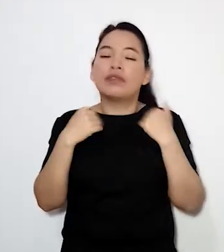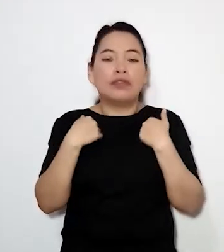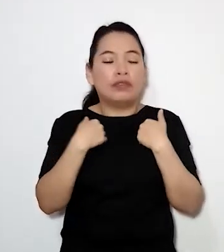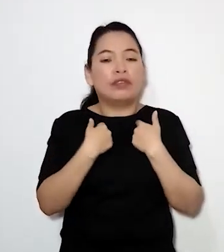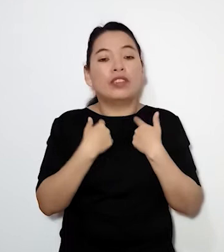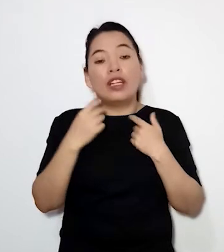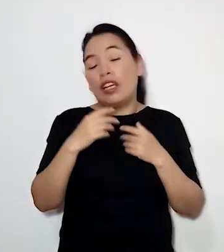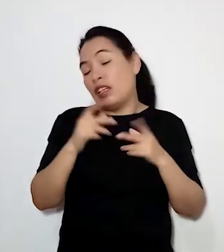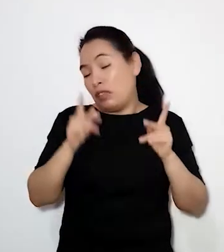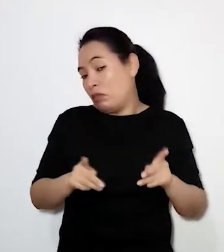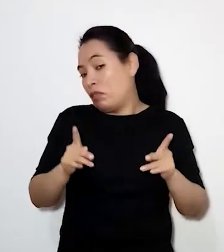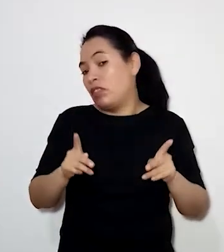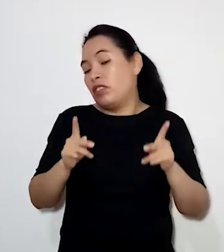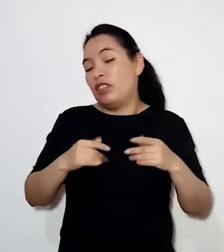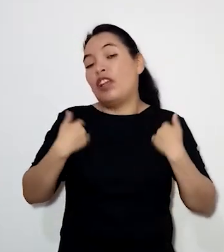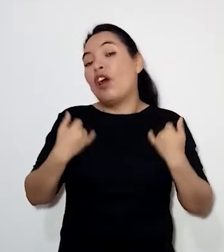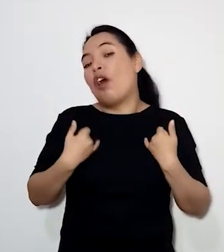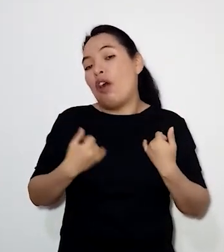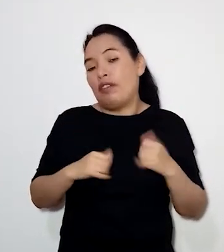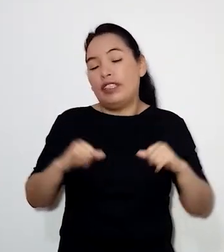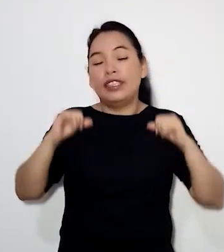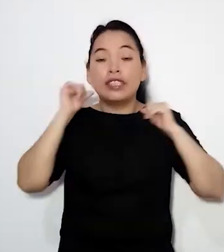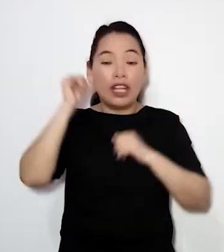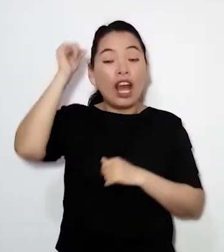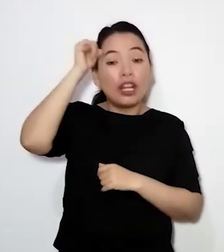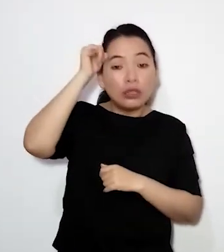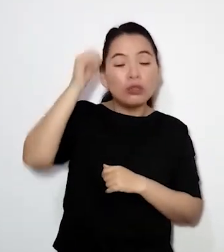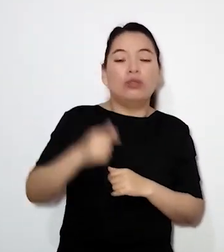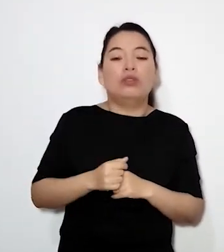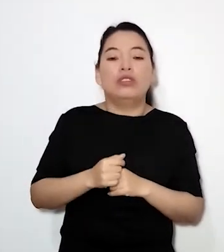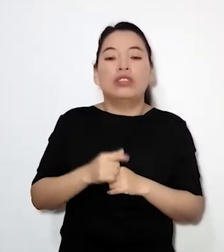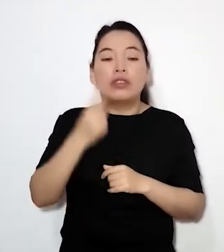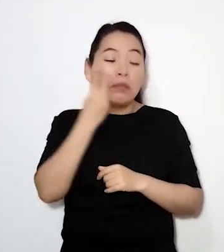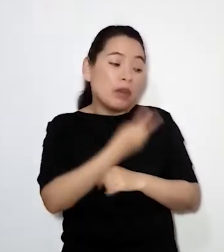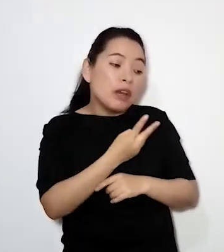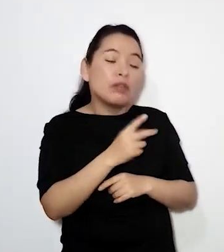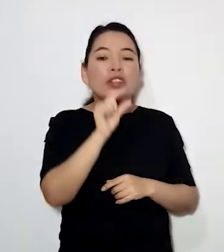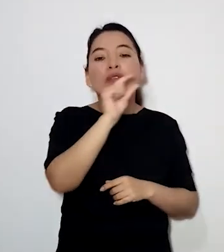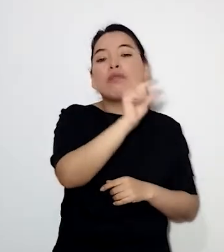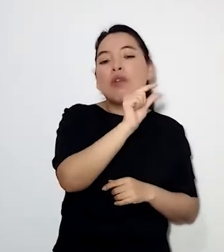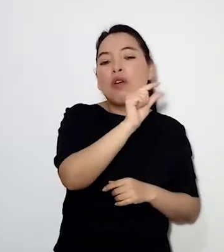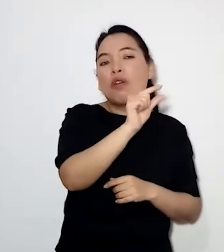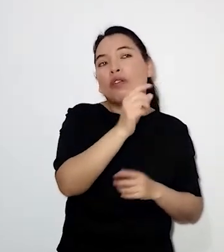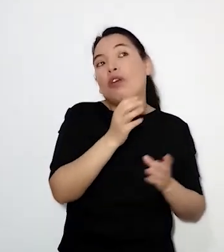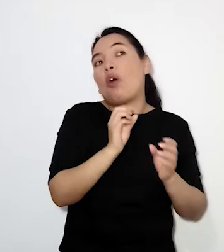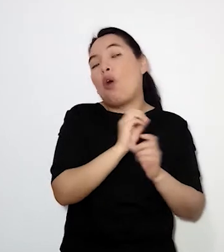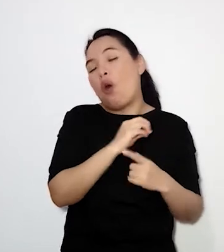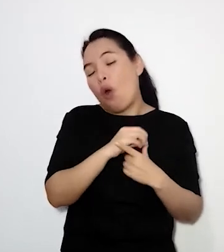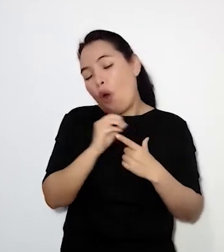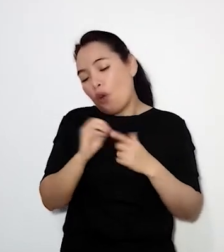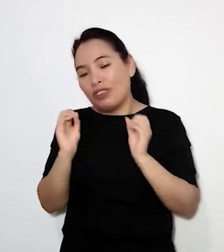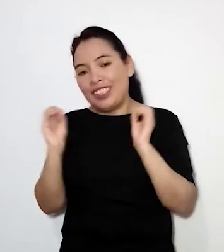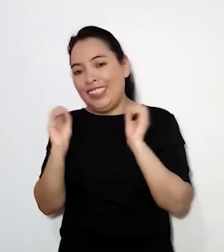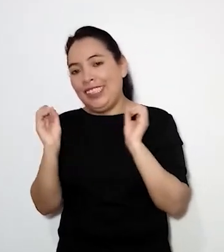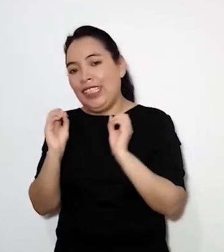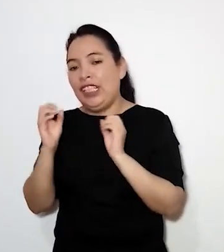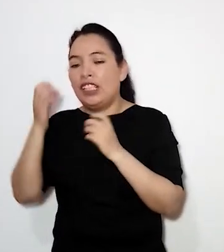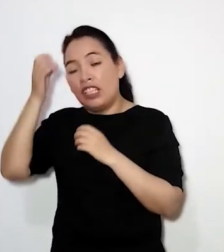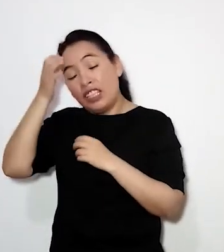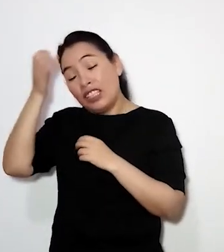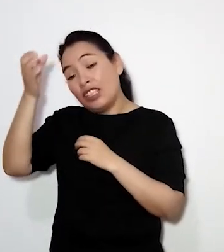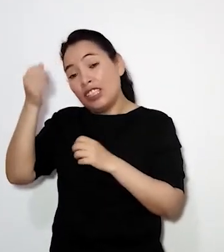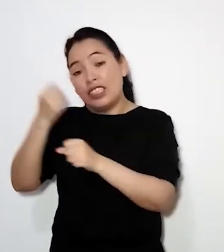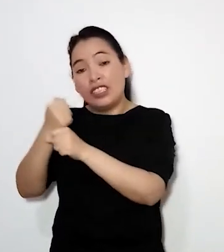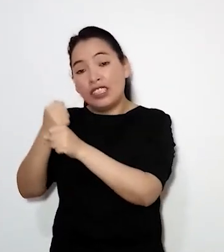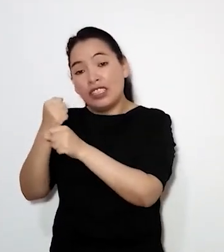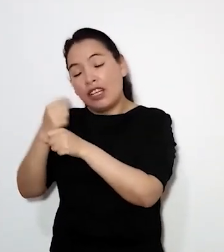en donde hay una nula o muy, muy escasa producción de contenidos, de apoyos para la educación de